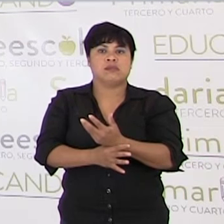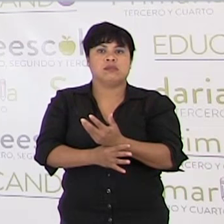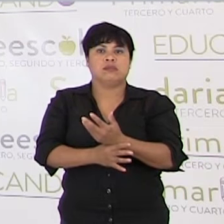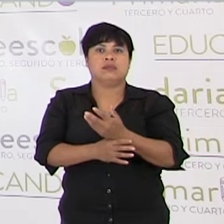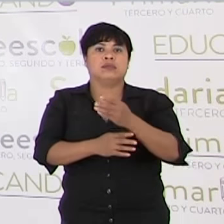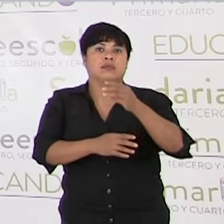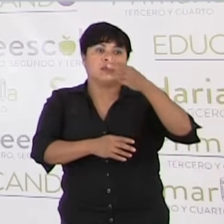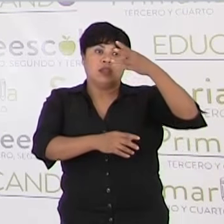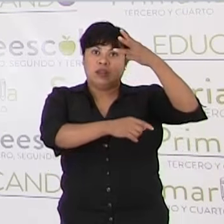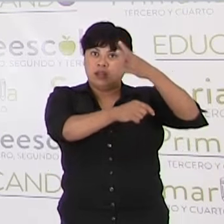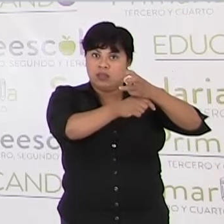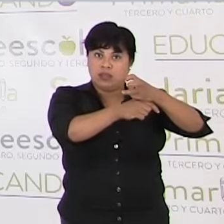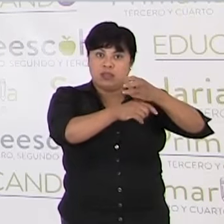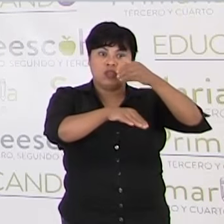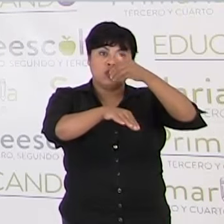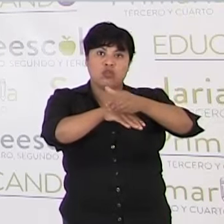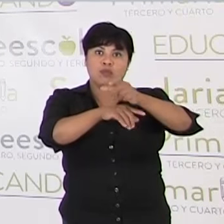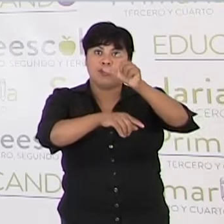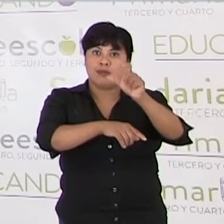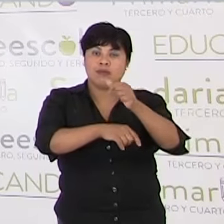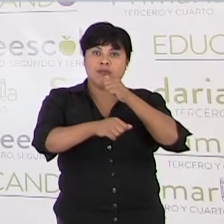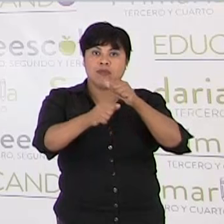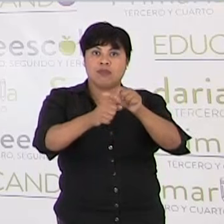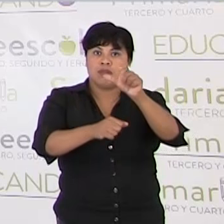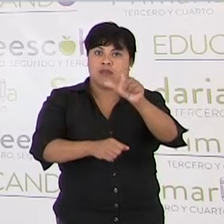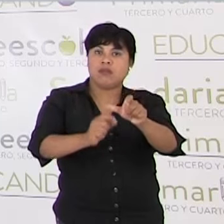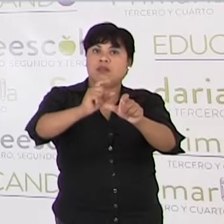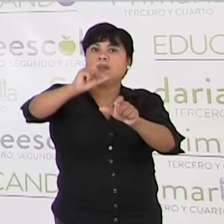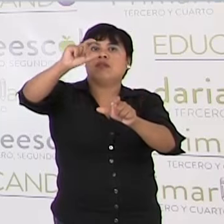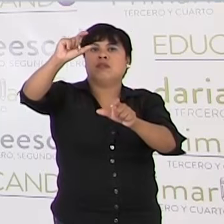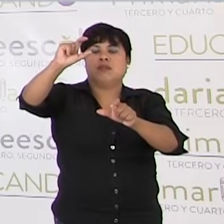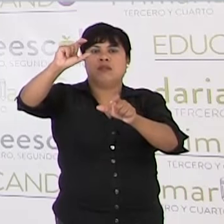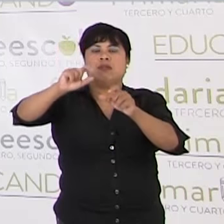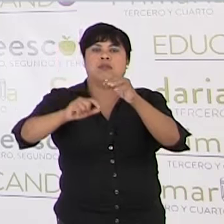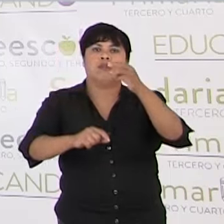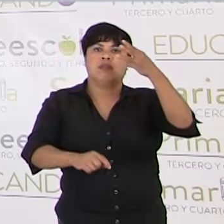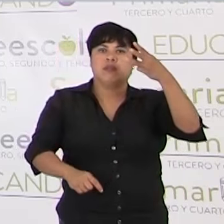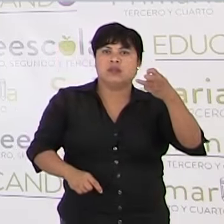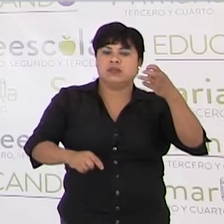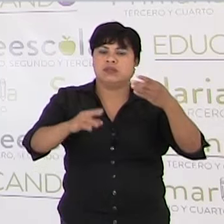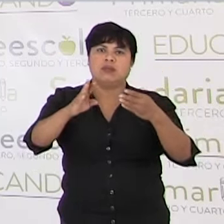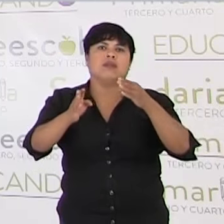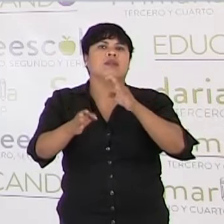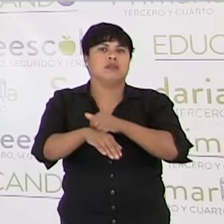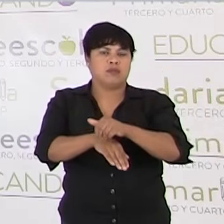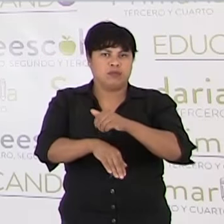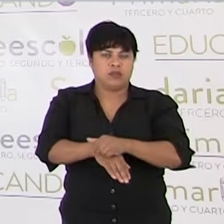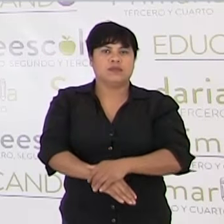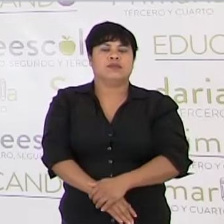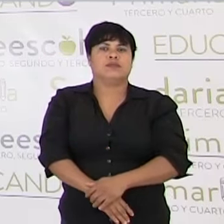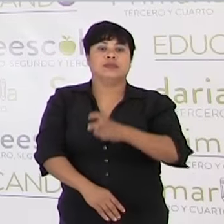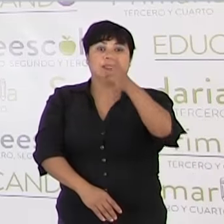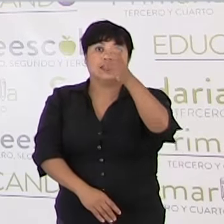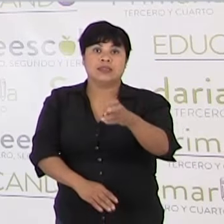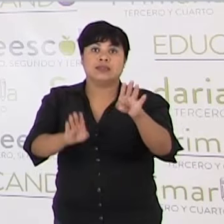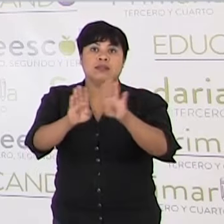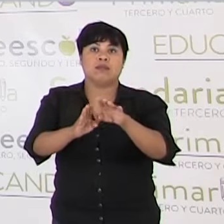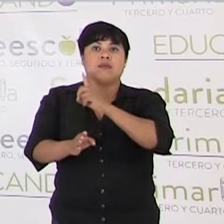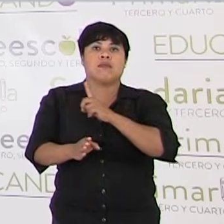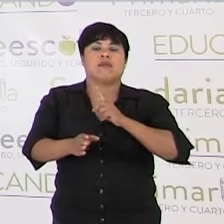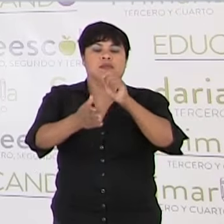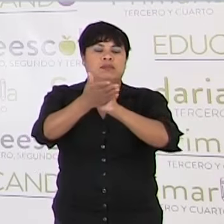el cubo del cuádruplo de un número, el cubo que está elevado al cubo o a la tercera potencia. Y queda expresado de